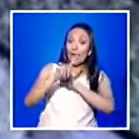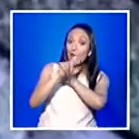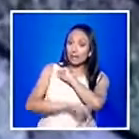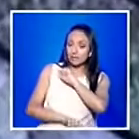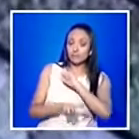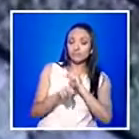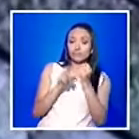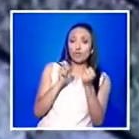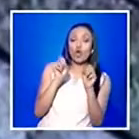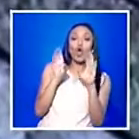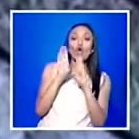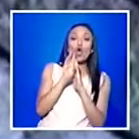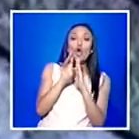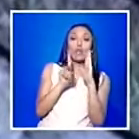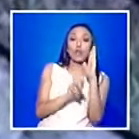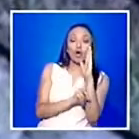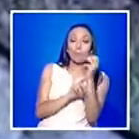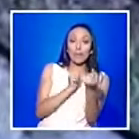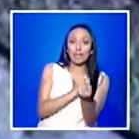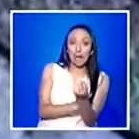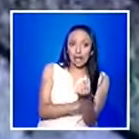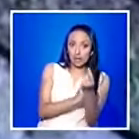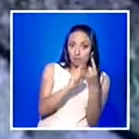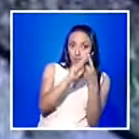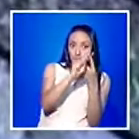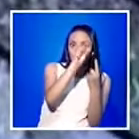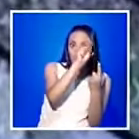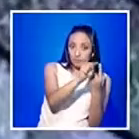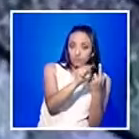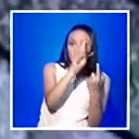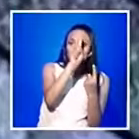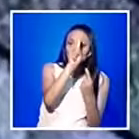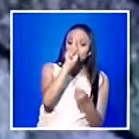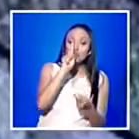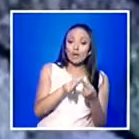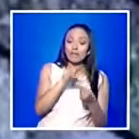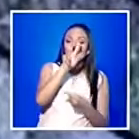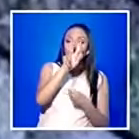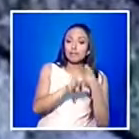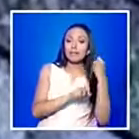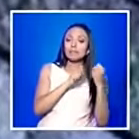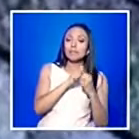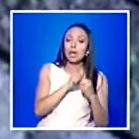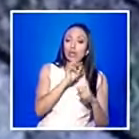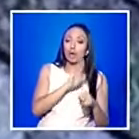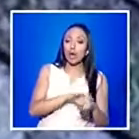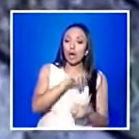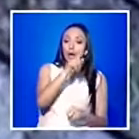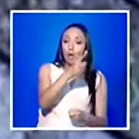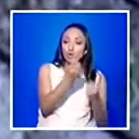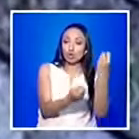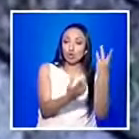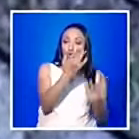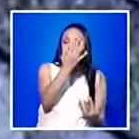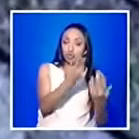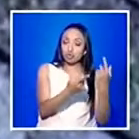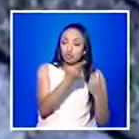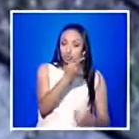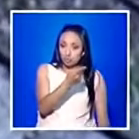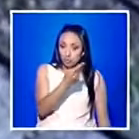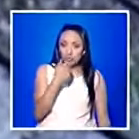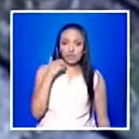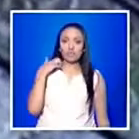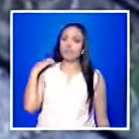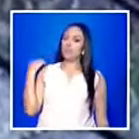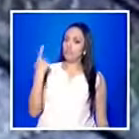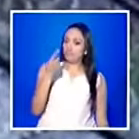una sanción, una pena privativa de libertad de 1 a 3 años para la persona que cause o provoque directamente o indirectamente un